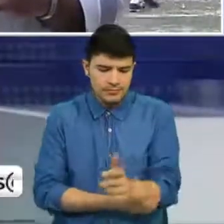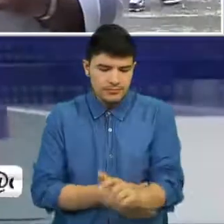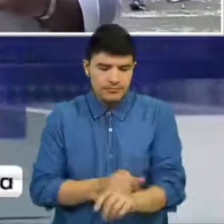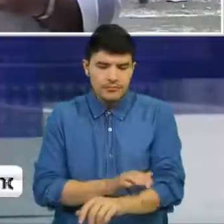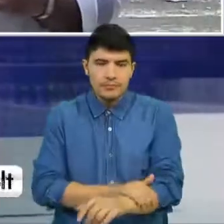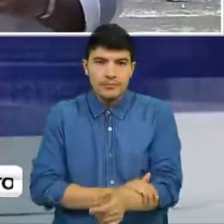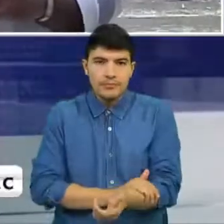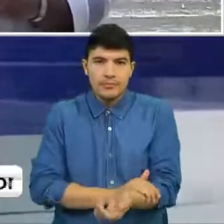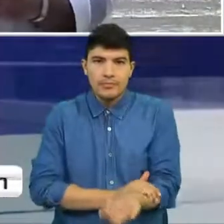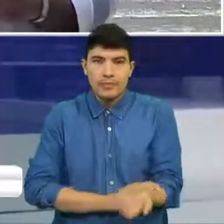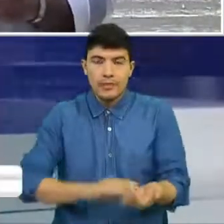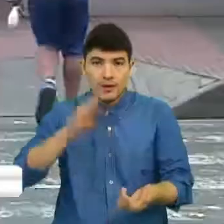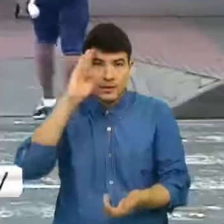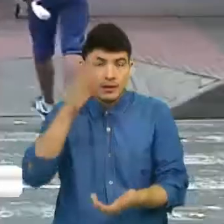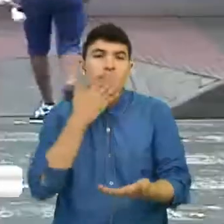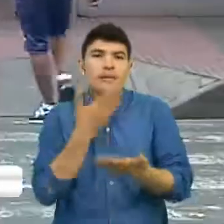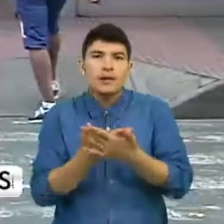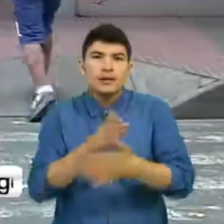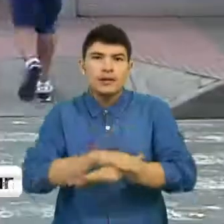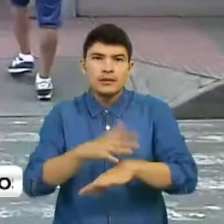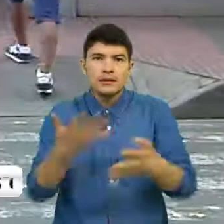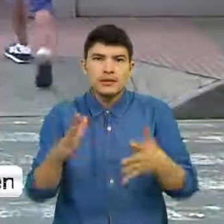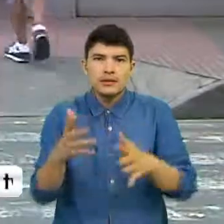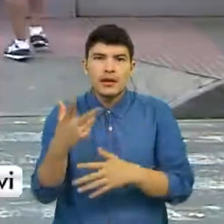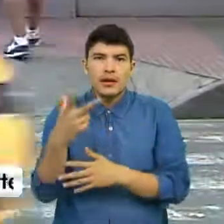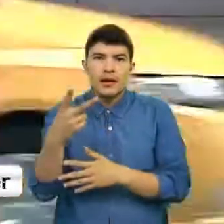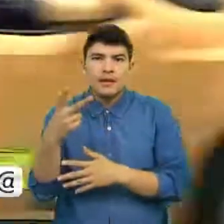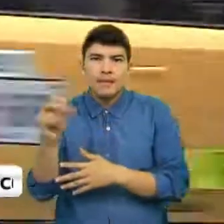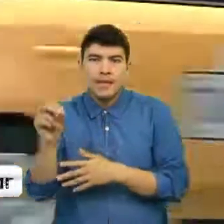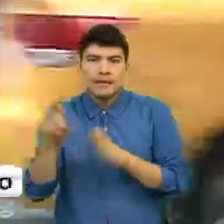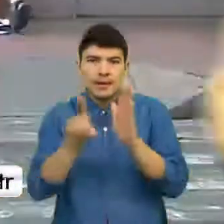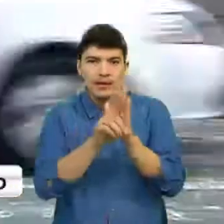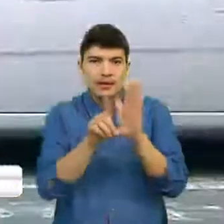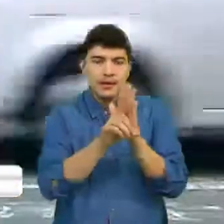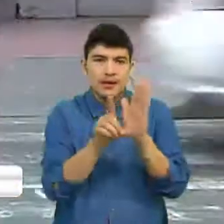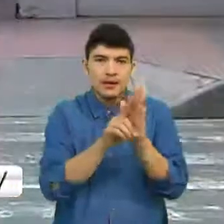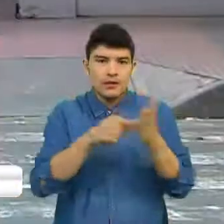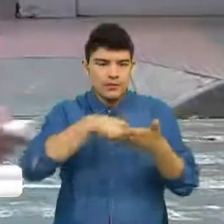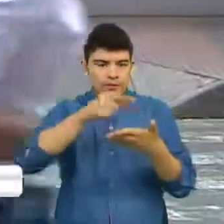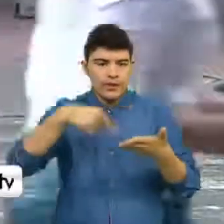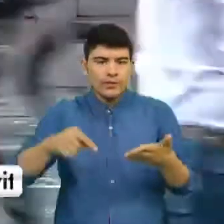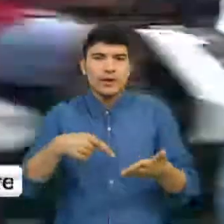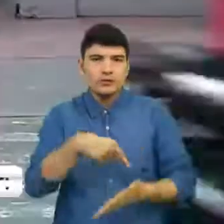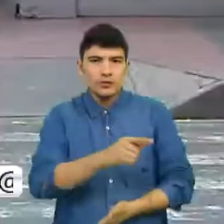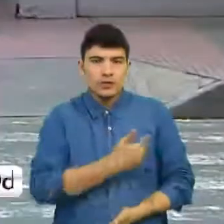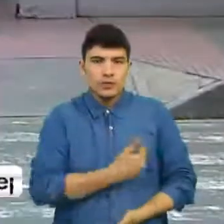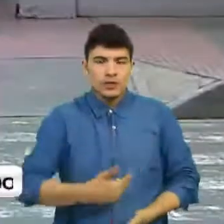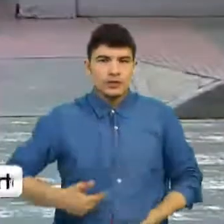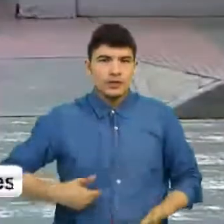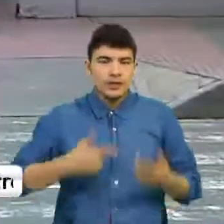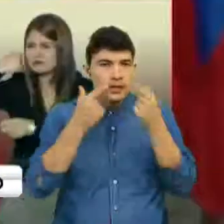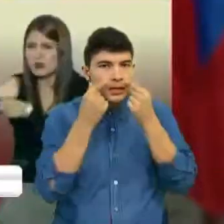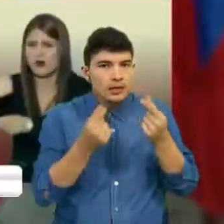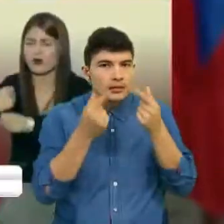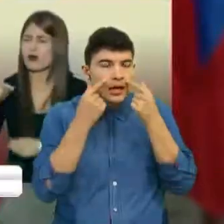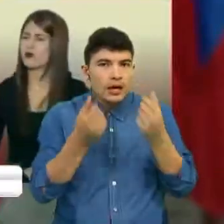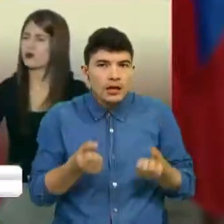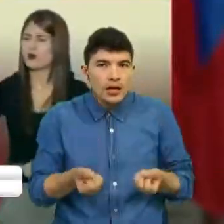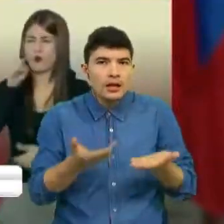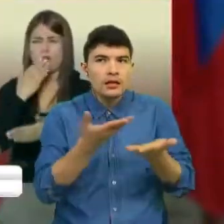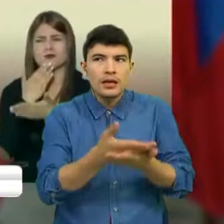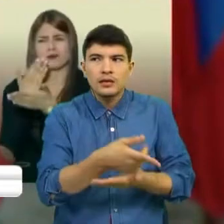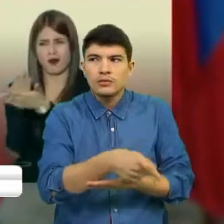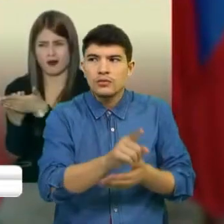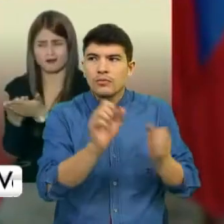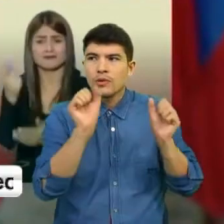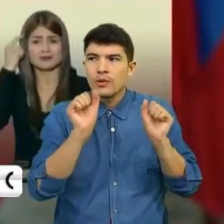Hola, muy buenas tardes. Pues fueron cerca de 20 los decretos firmados por el presidente Juan Manuel Santos en esas facultades que se le daban a él